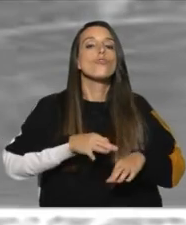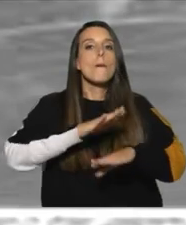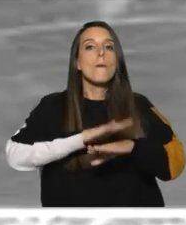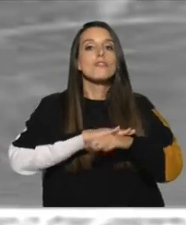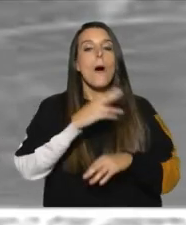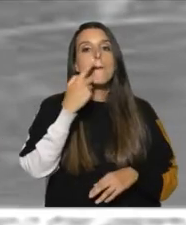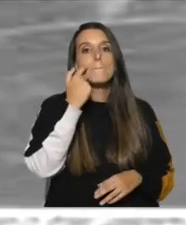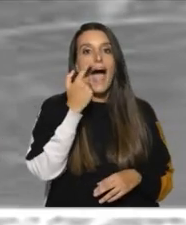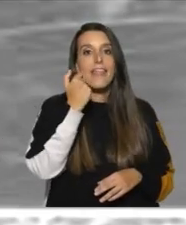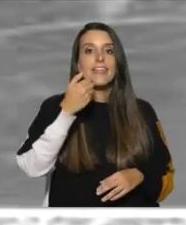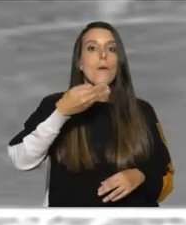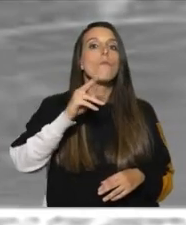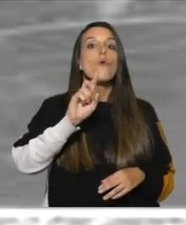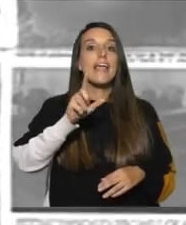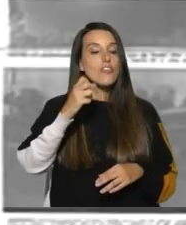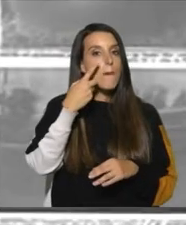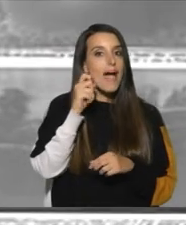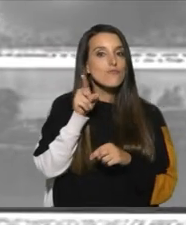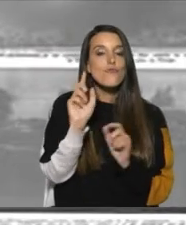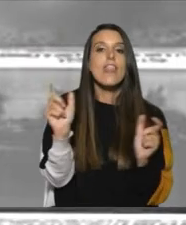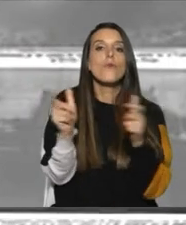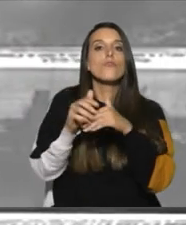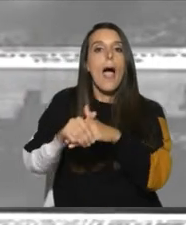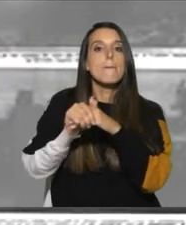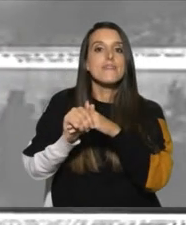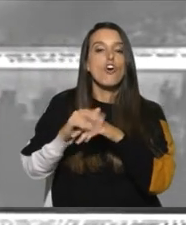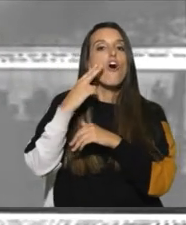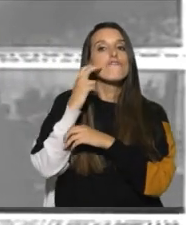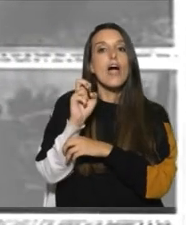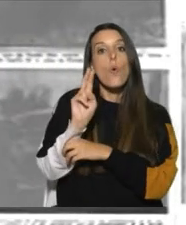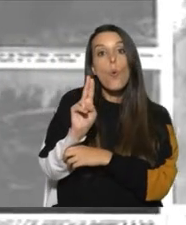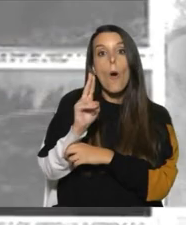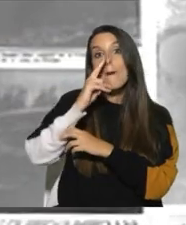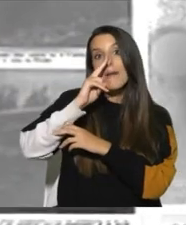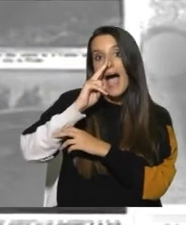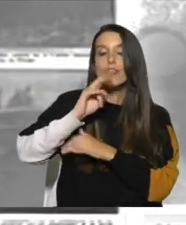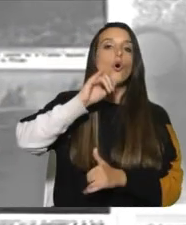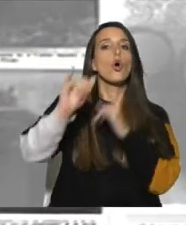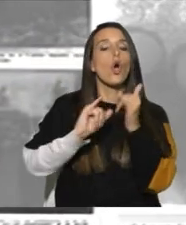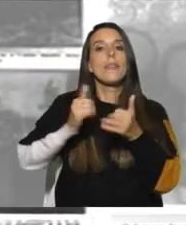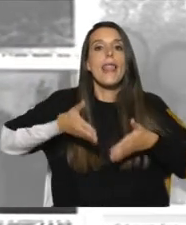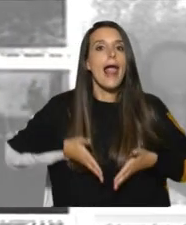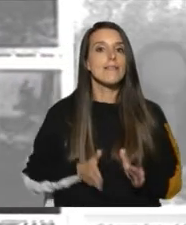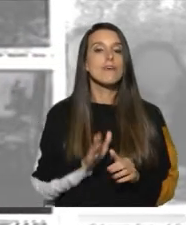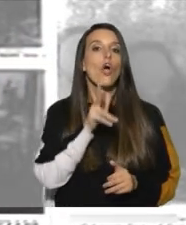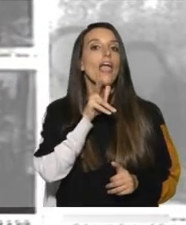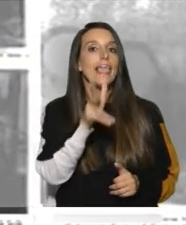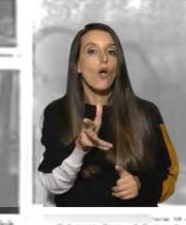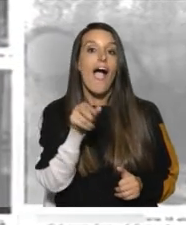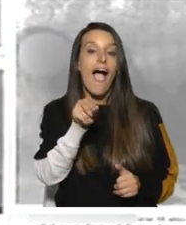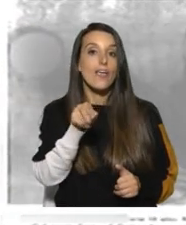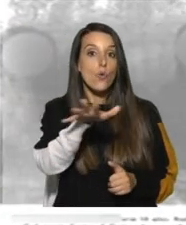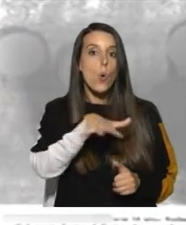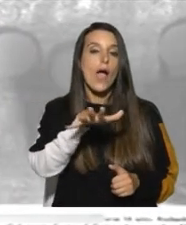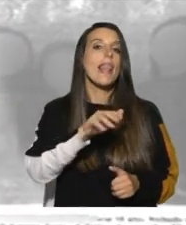padre, Carlos Burgueño, estaba reunido con sus amigos en el bar U de Pando para contarles del nacimiento de su hijo. Allí